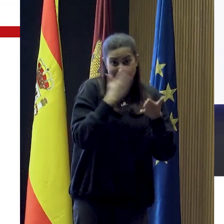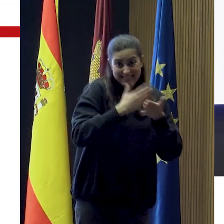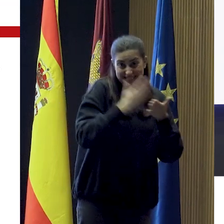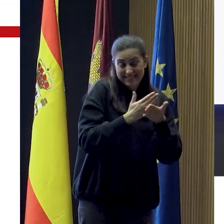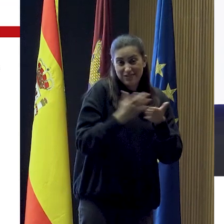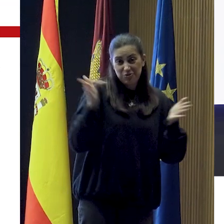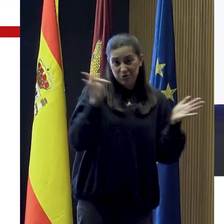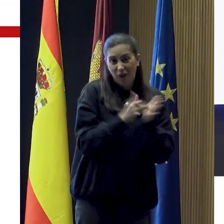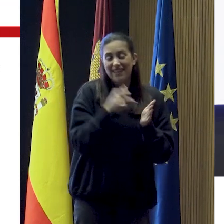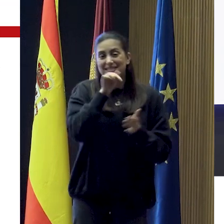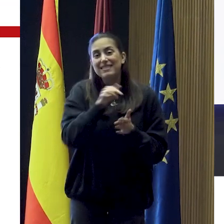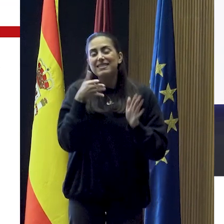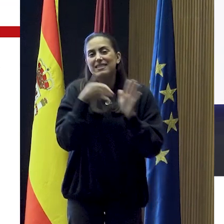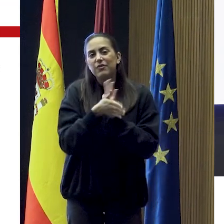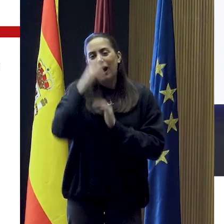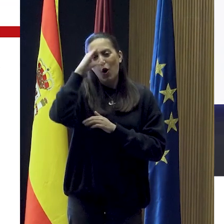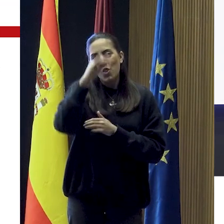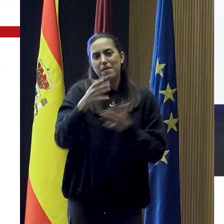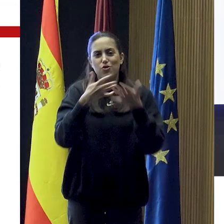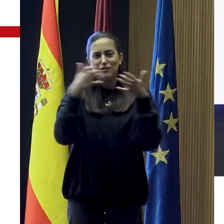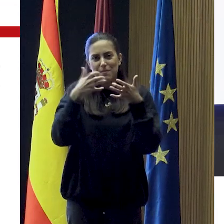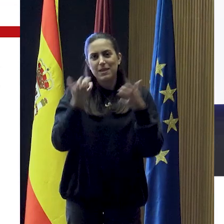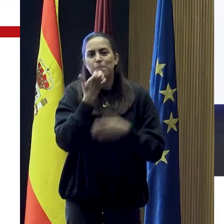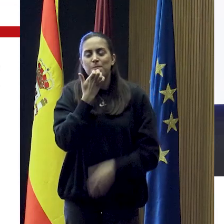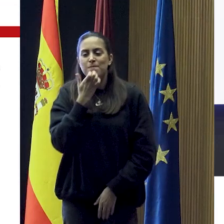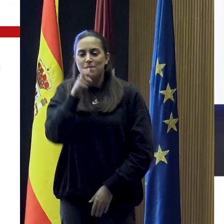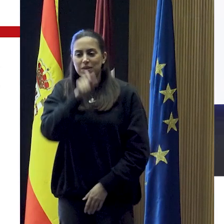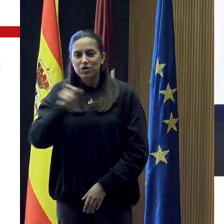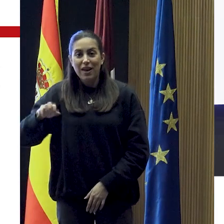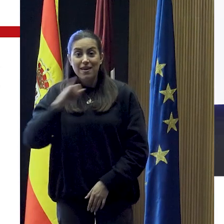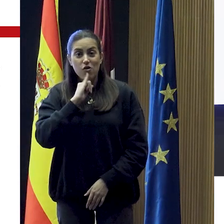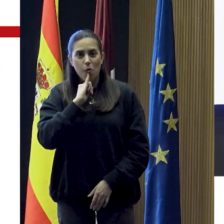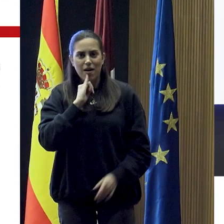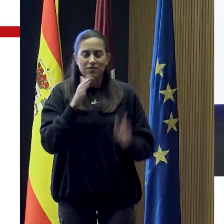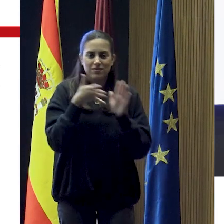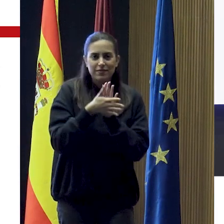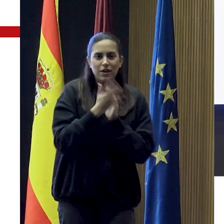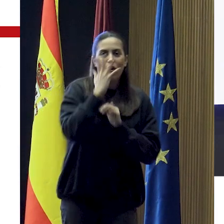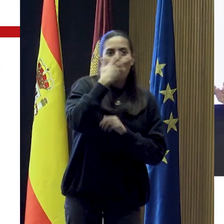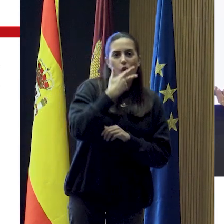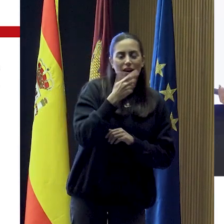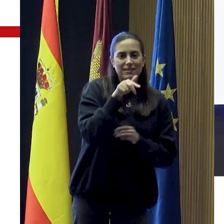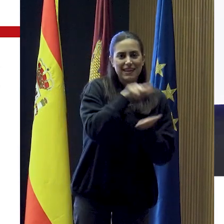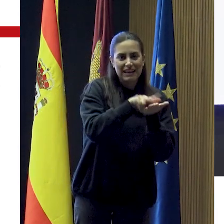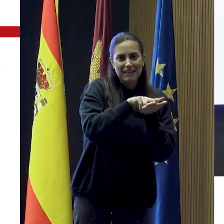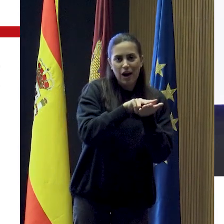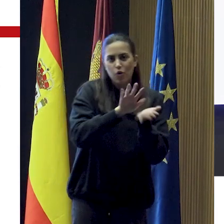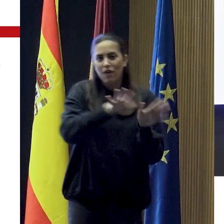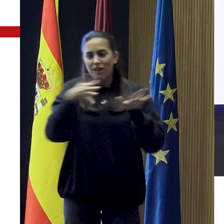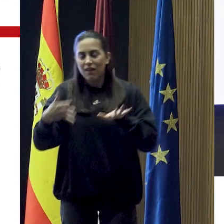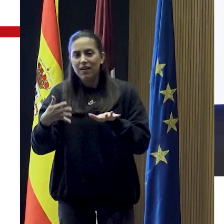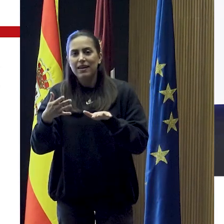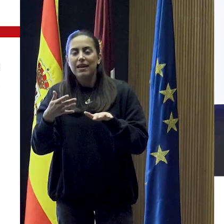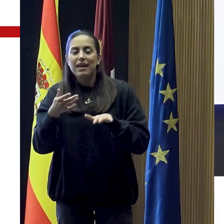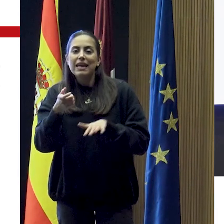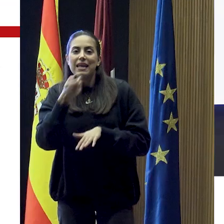memoria semántica, memoria del conocimiento. O aquellos que han aprendido idiomas, la asociación entre los colores en castellano y su traducción en